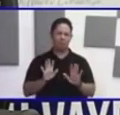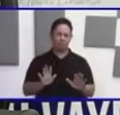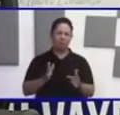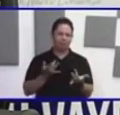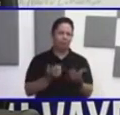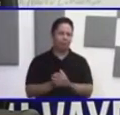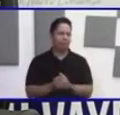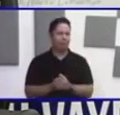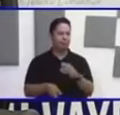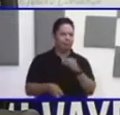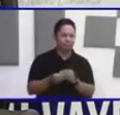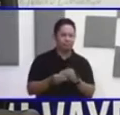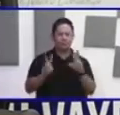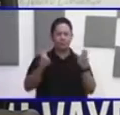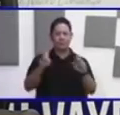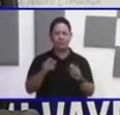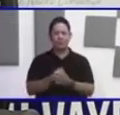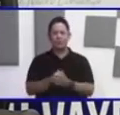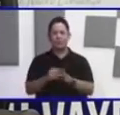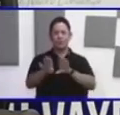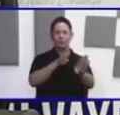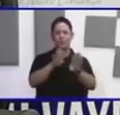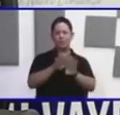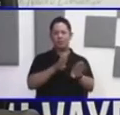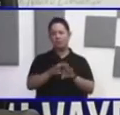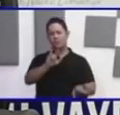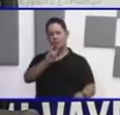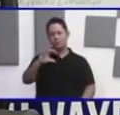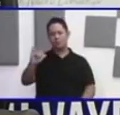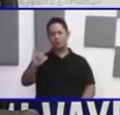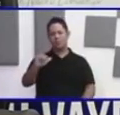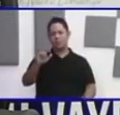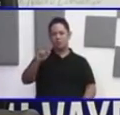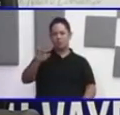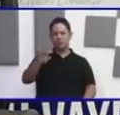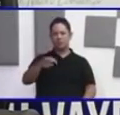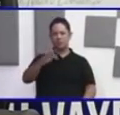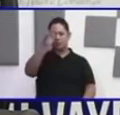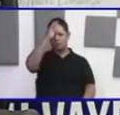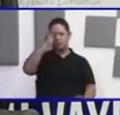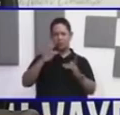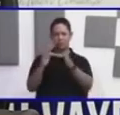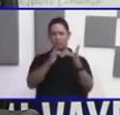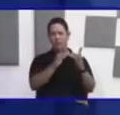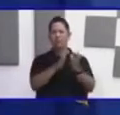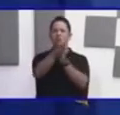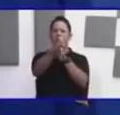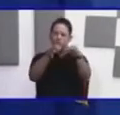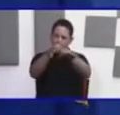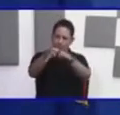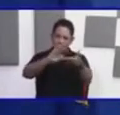ha estado pendiente el tema de las puertas de la UCI. Ha estado igualmente pendiente. Explíquele a la